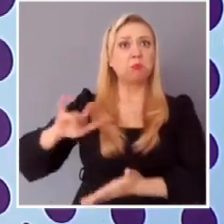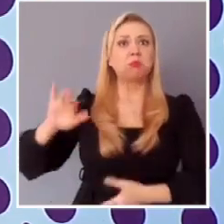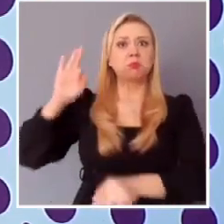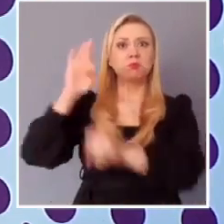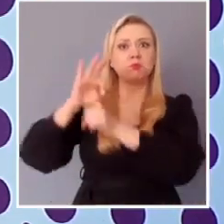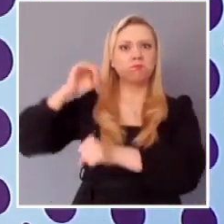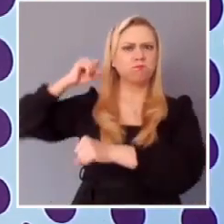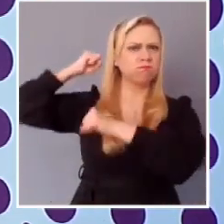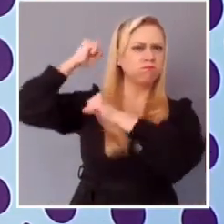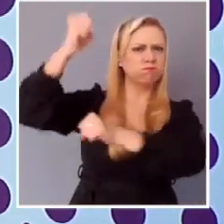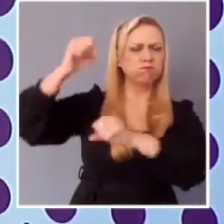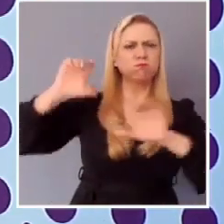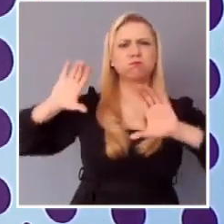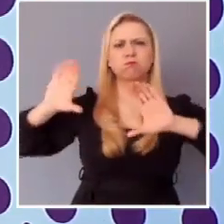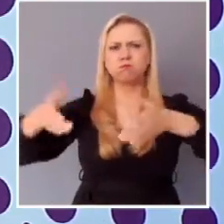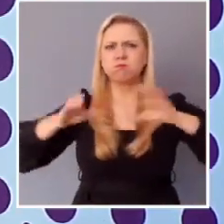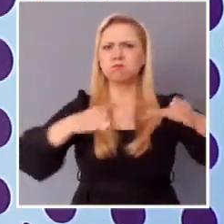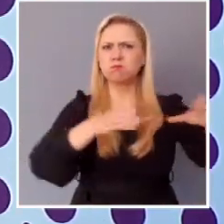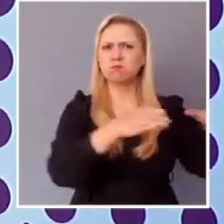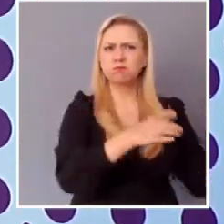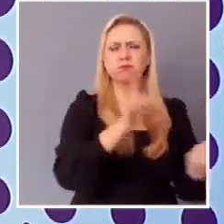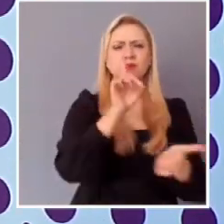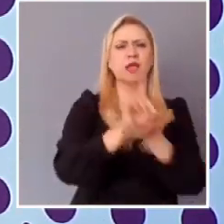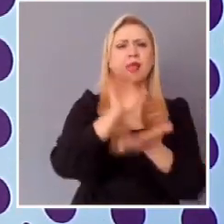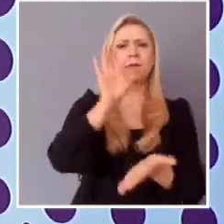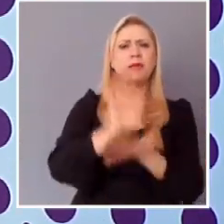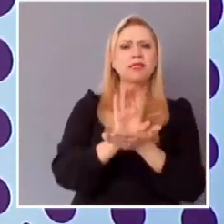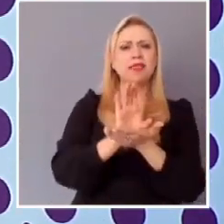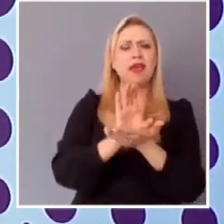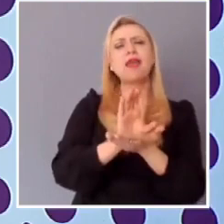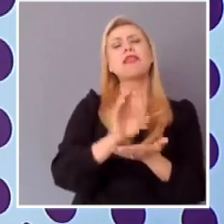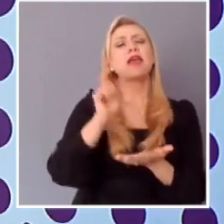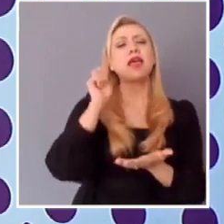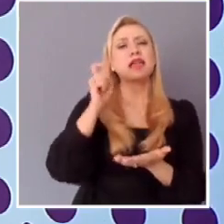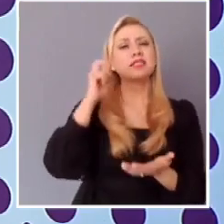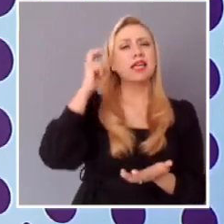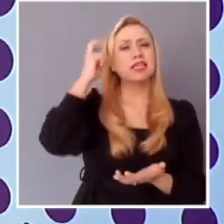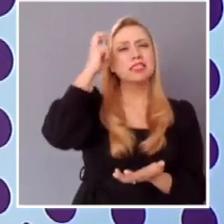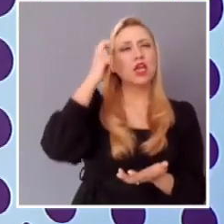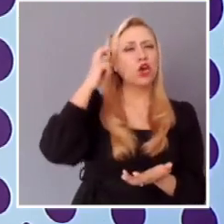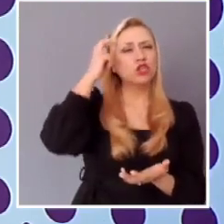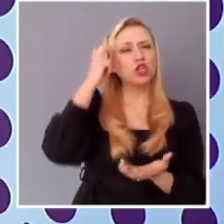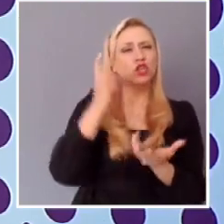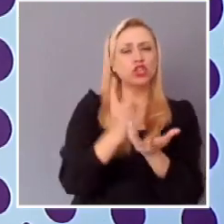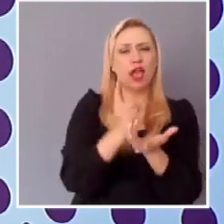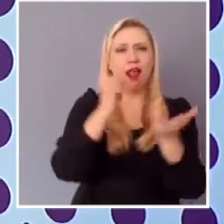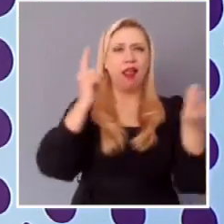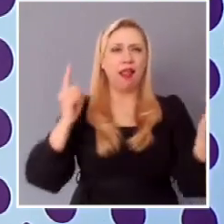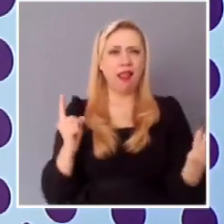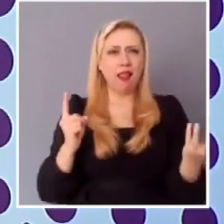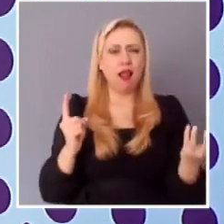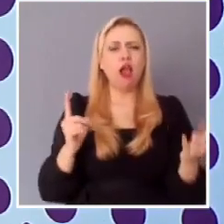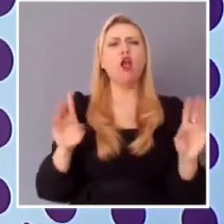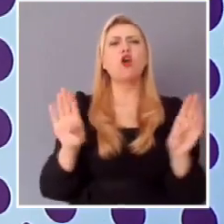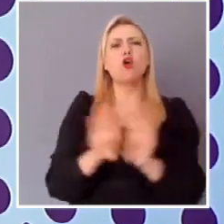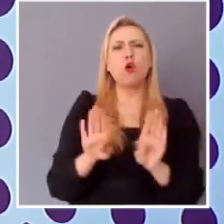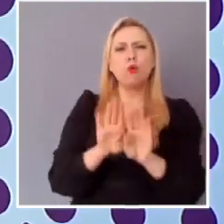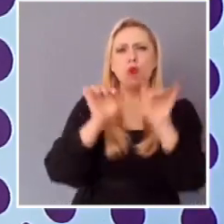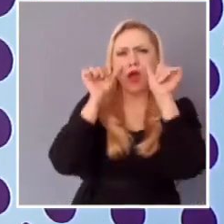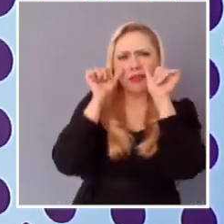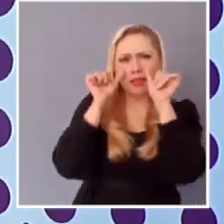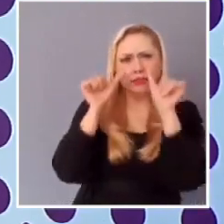activistas de los colectivos de la discapacidad psicosocial en todo el mundo, que son sectores muy críticos hacia cómo se brindan los